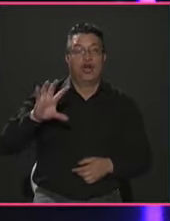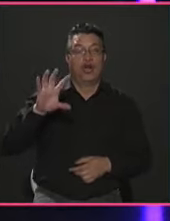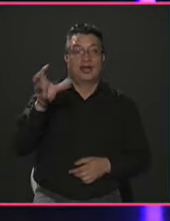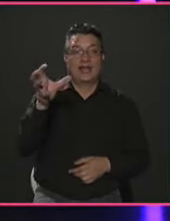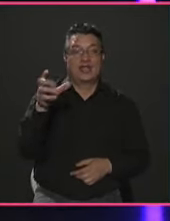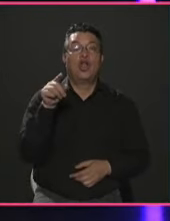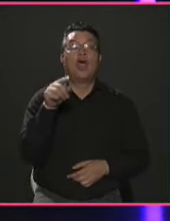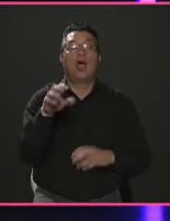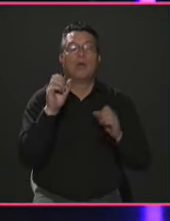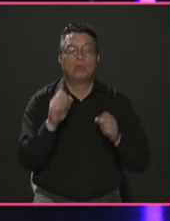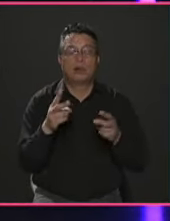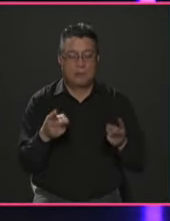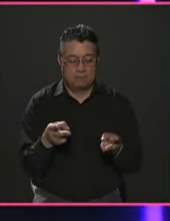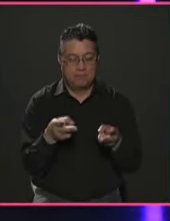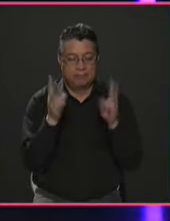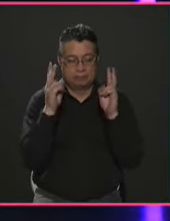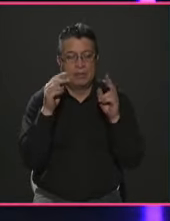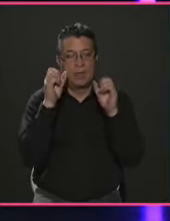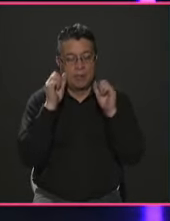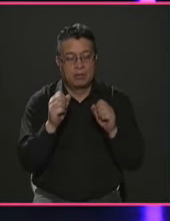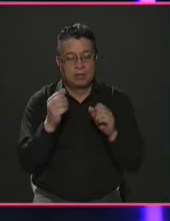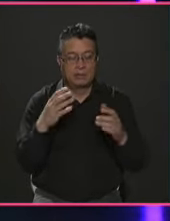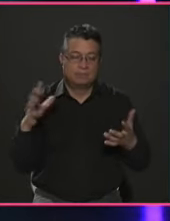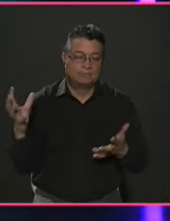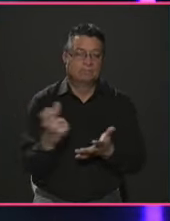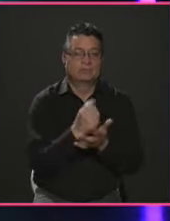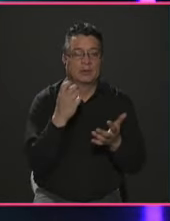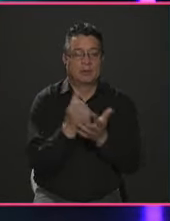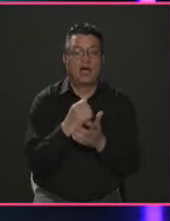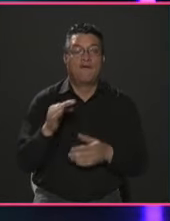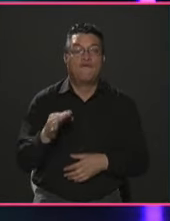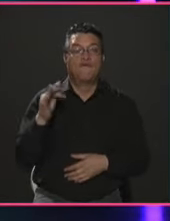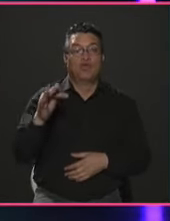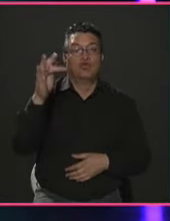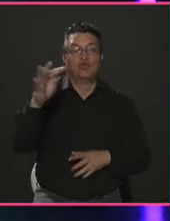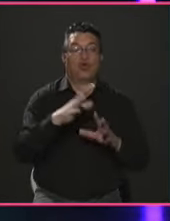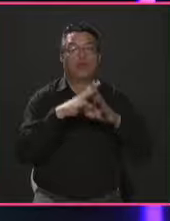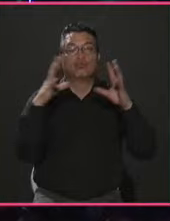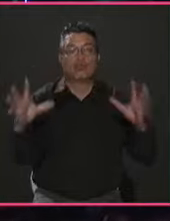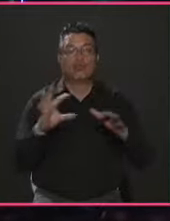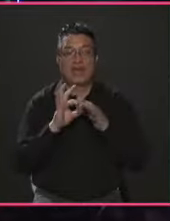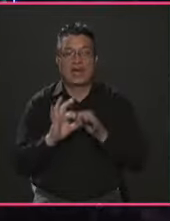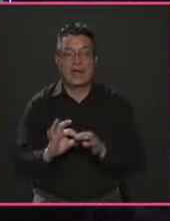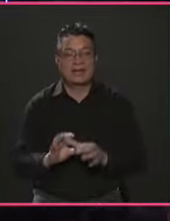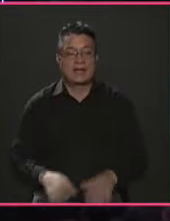pensamiento que nos permita conquistar con éo el futuro Muchas